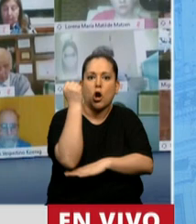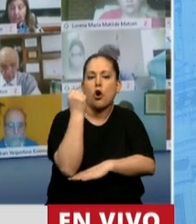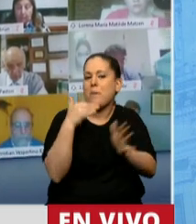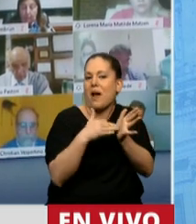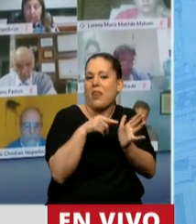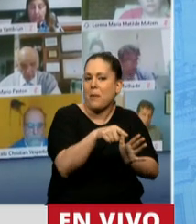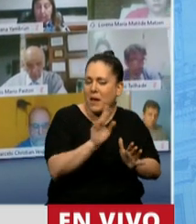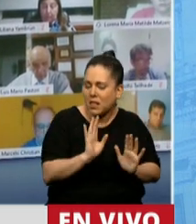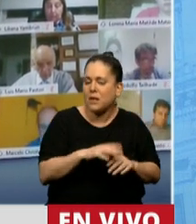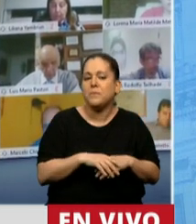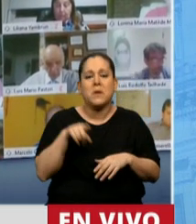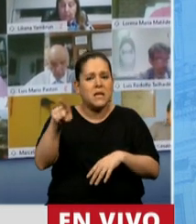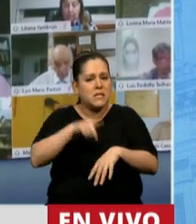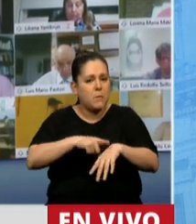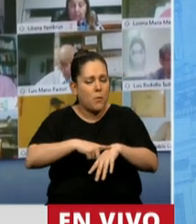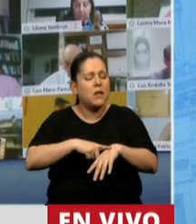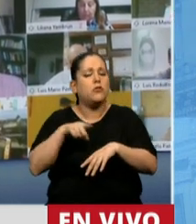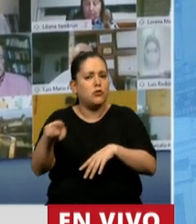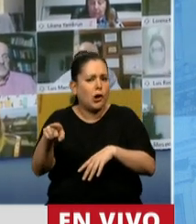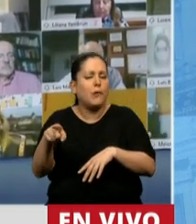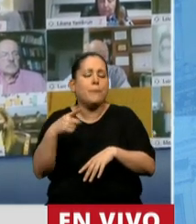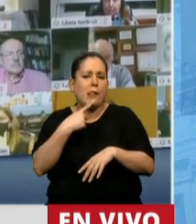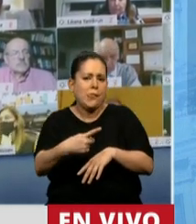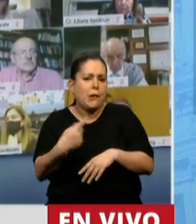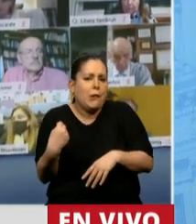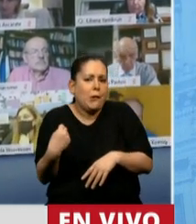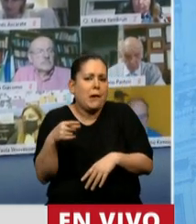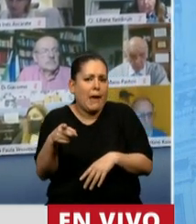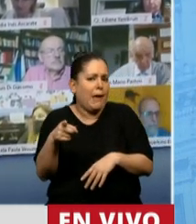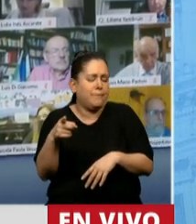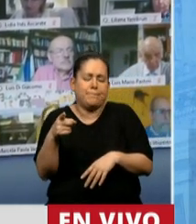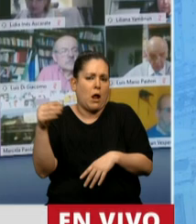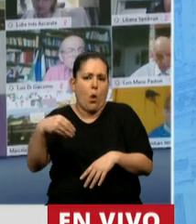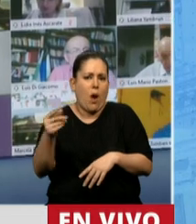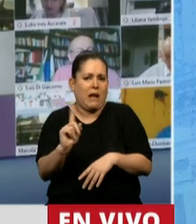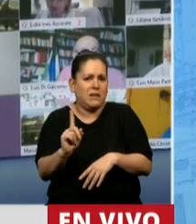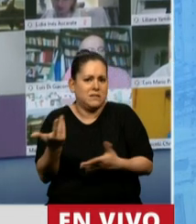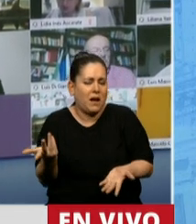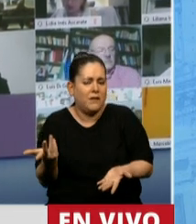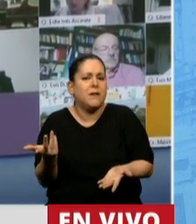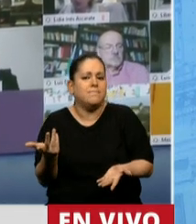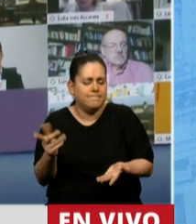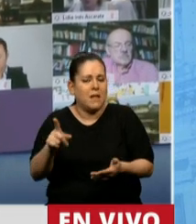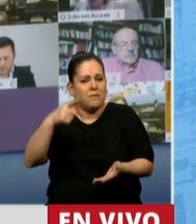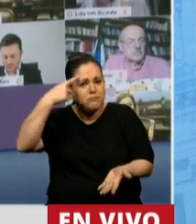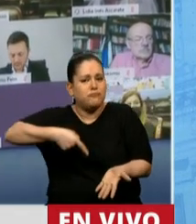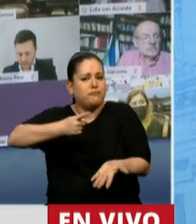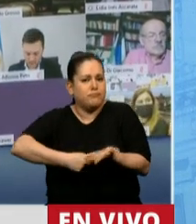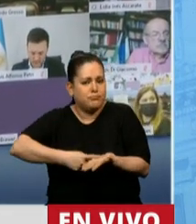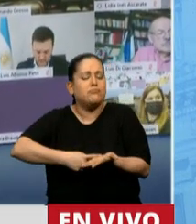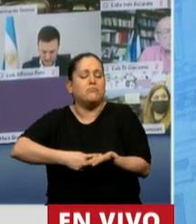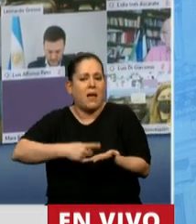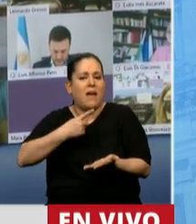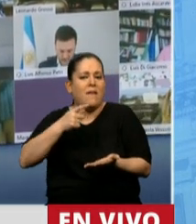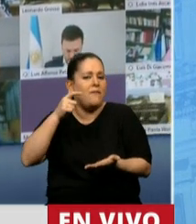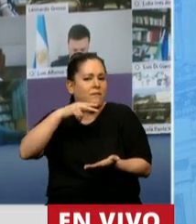dar en ese momento cuestionó por insuficiente ese incremento que se le había dado y hubo un segundo fallo badaro 2 en el